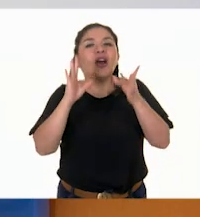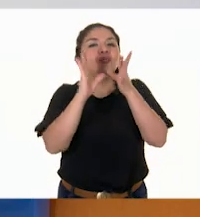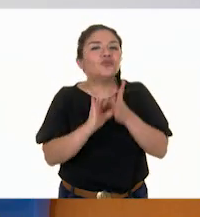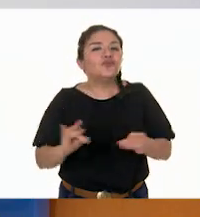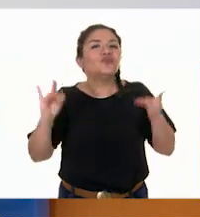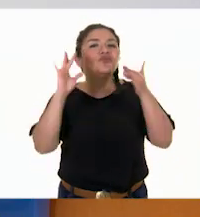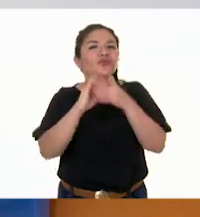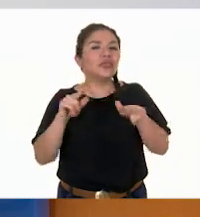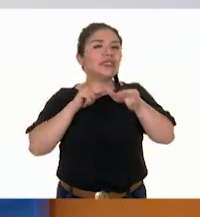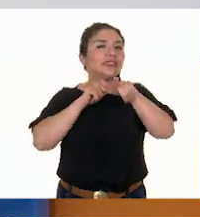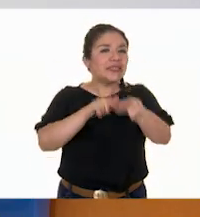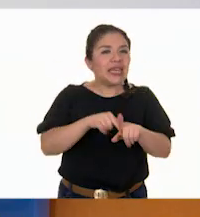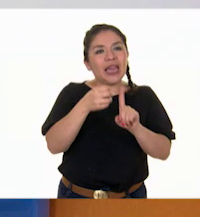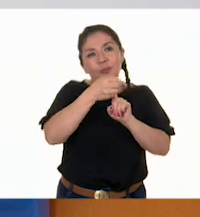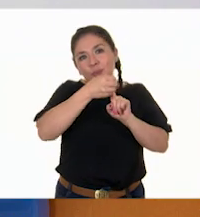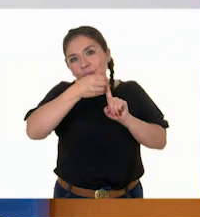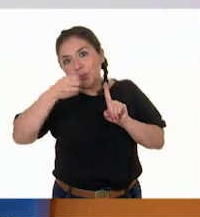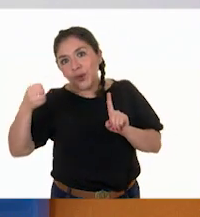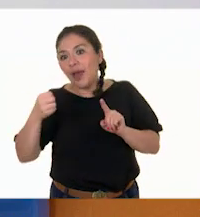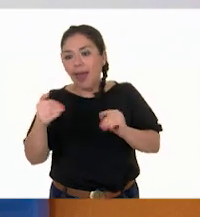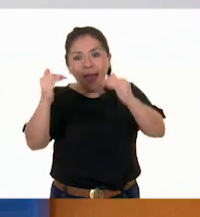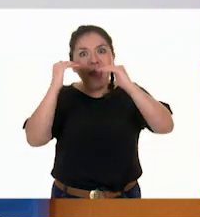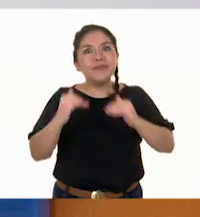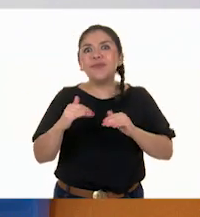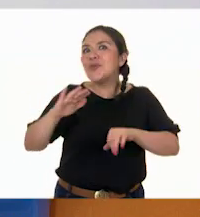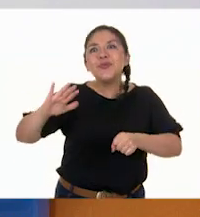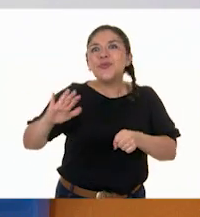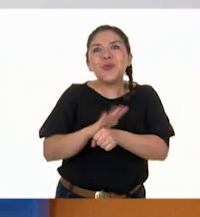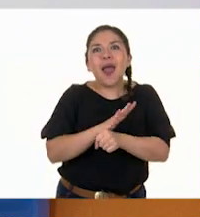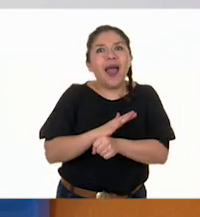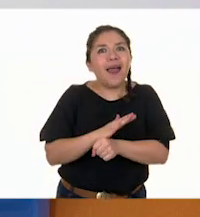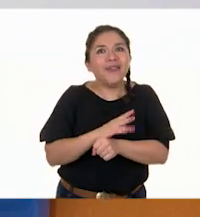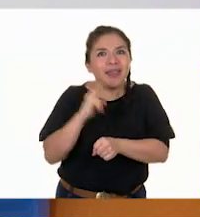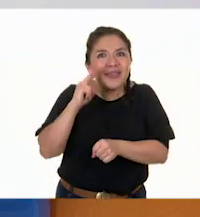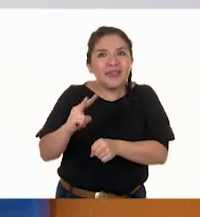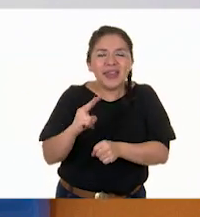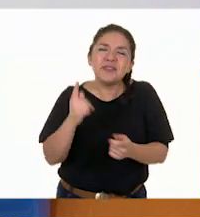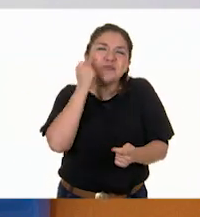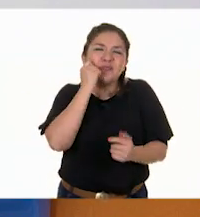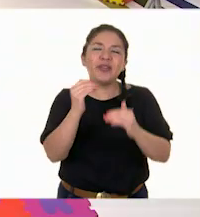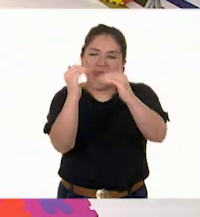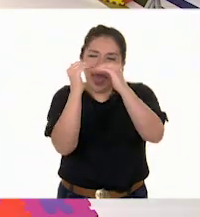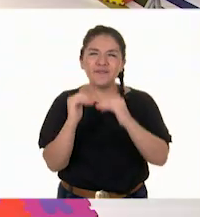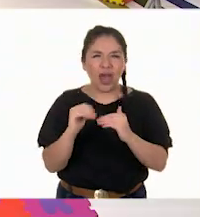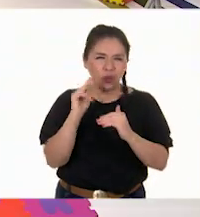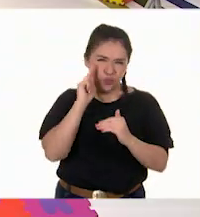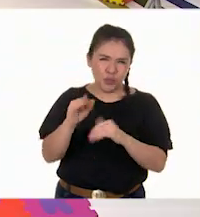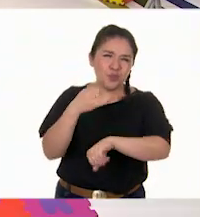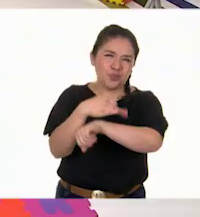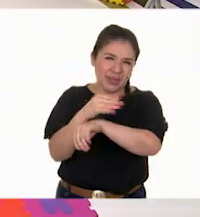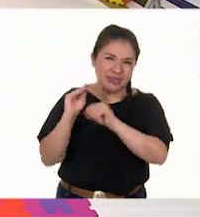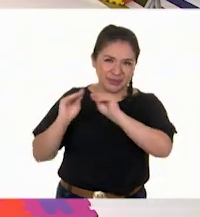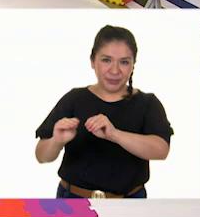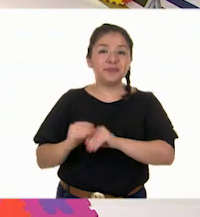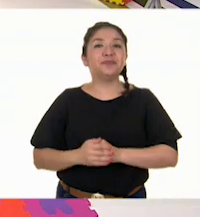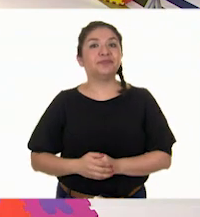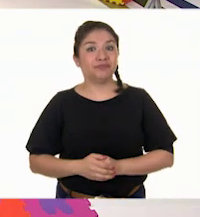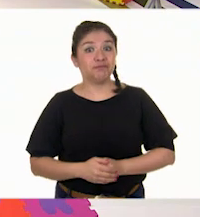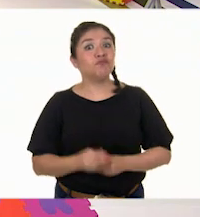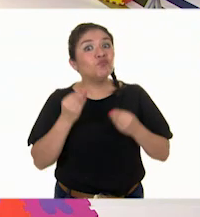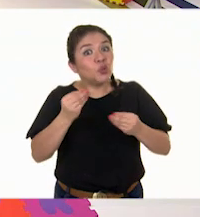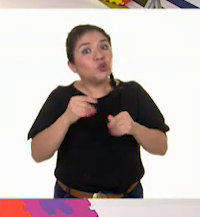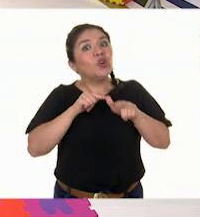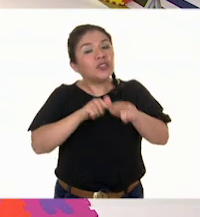contando. Ya no nos cabe, maestra. La ponemos abajo. Muy bien. Hoy tenemos muchos de para